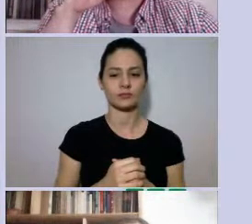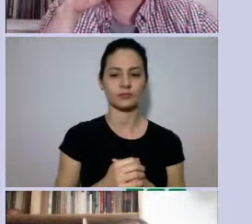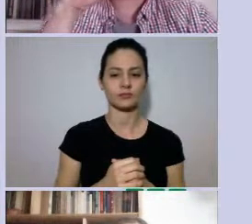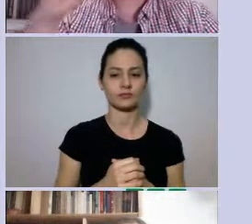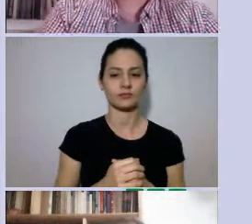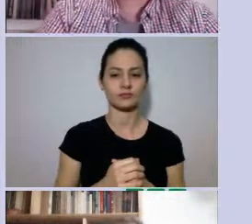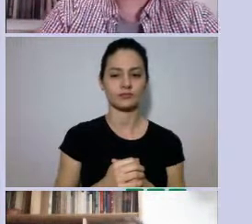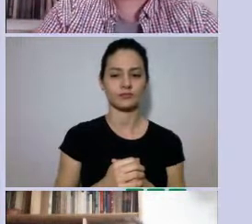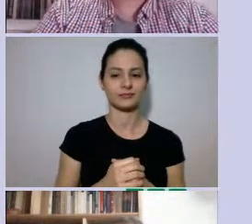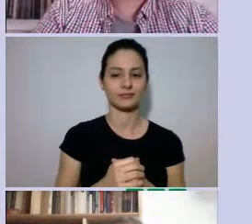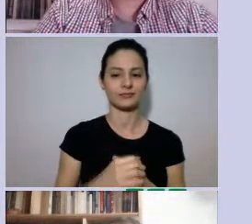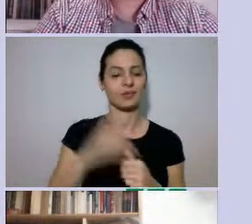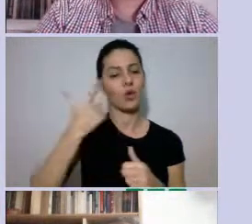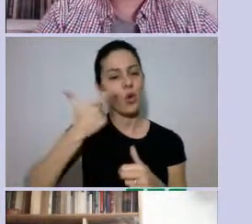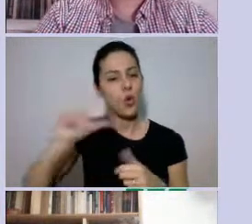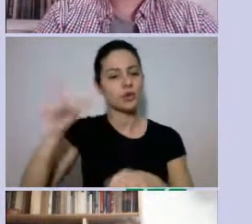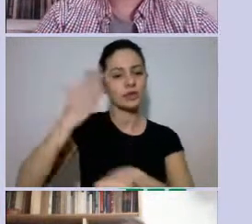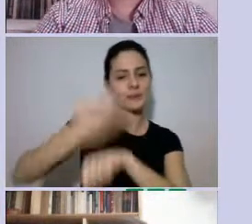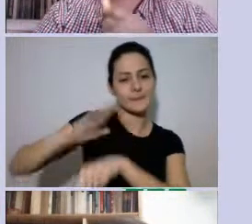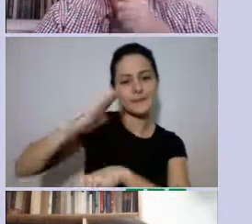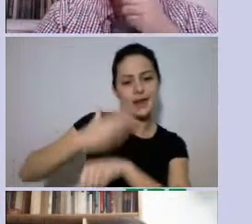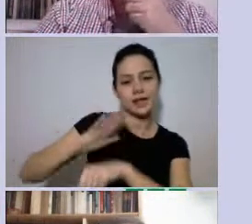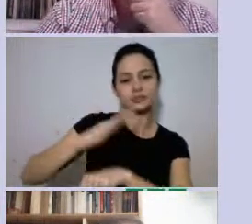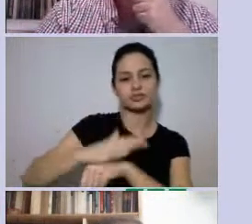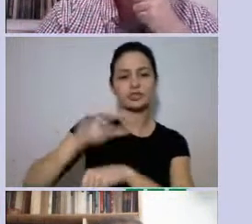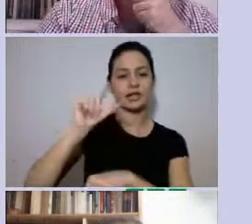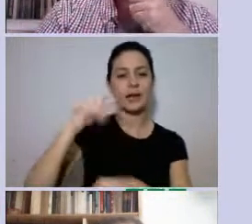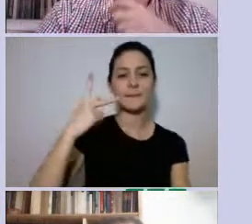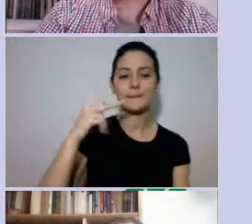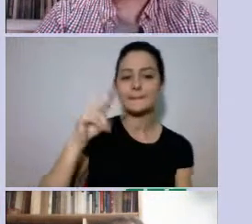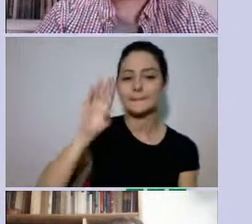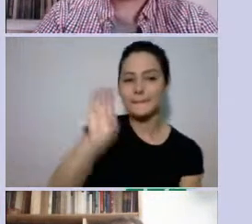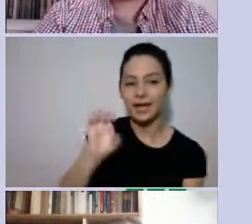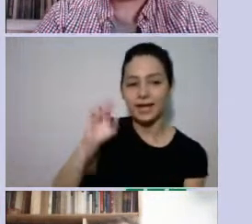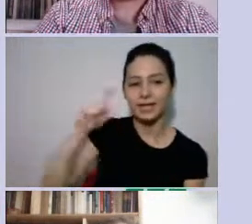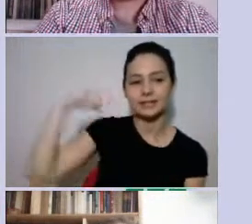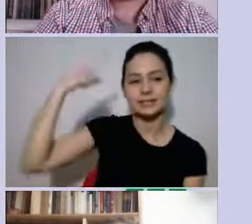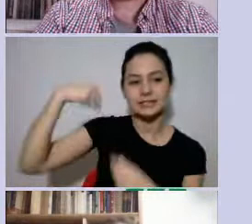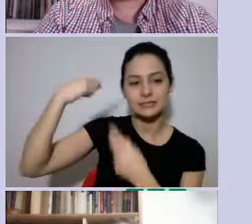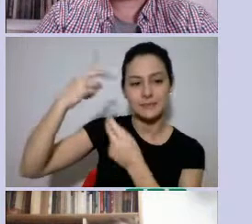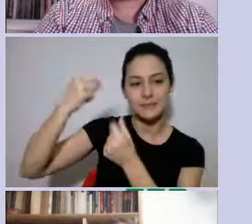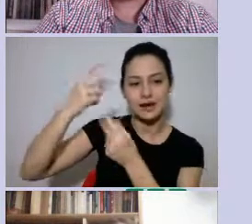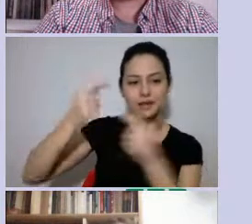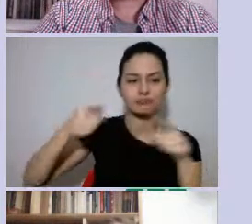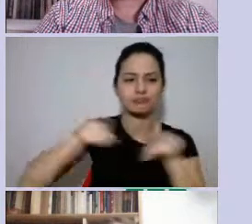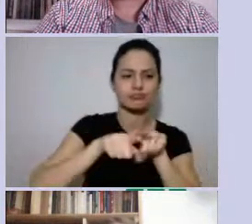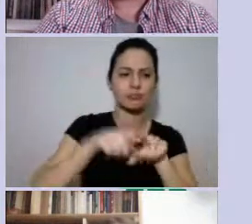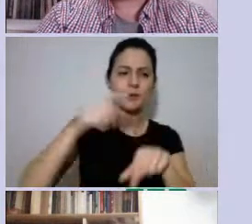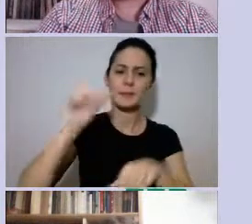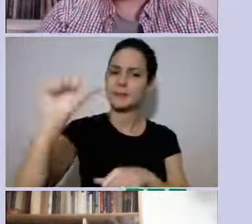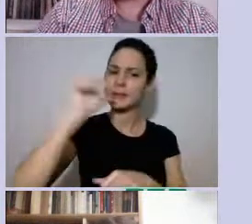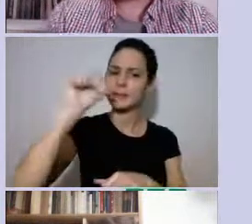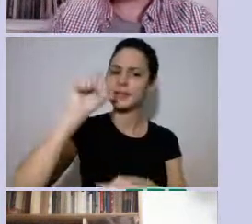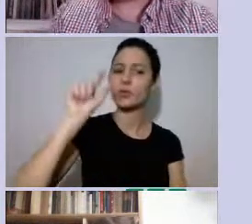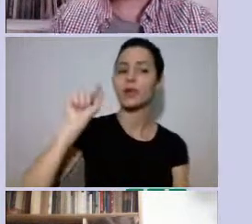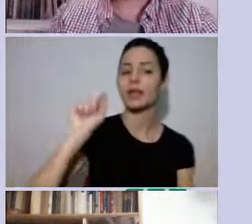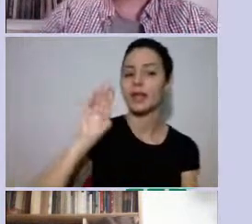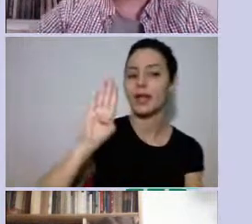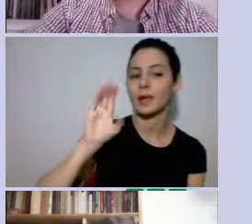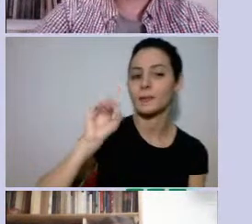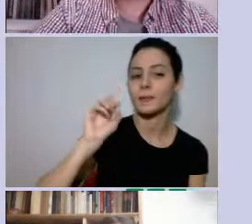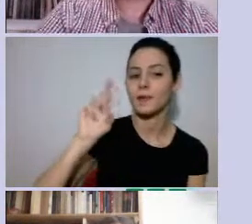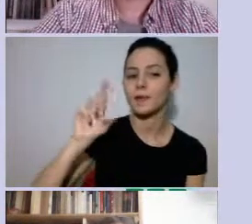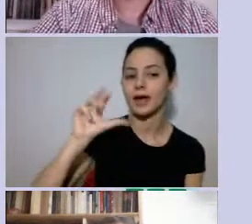uso, otra práctica prehispánica asociada a la bebida, que son las borracheras colectivas.